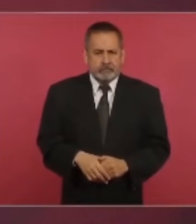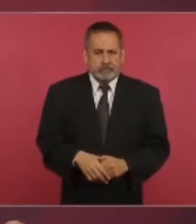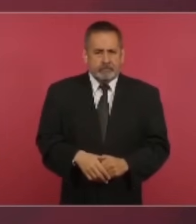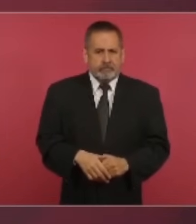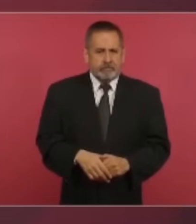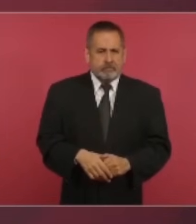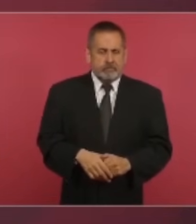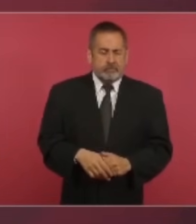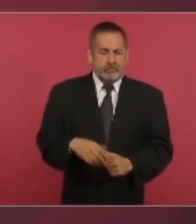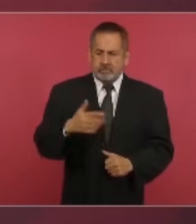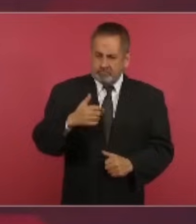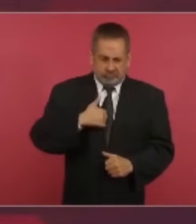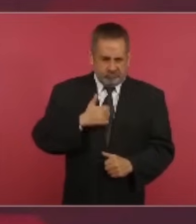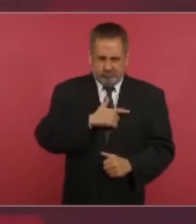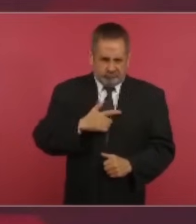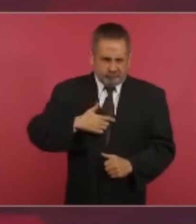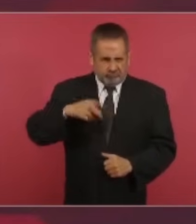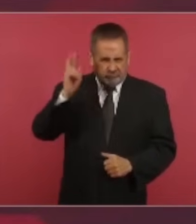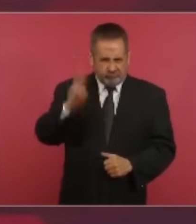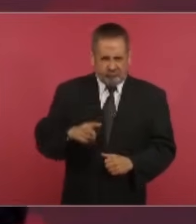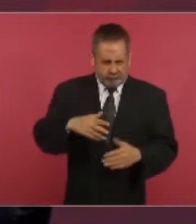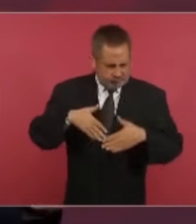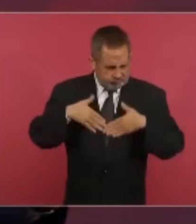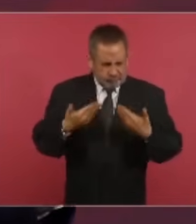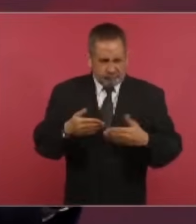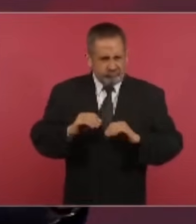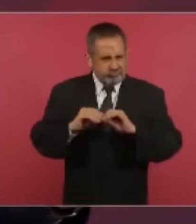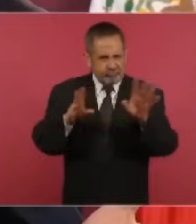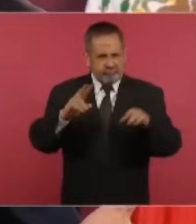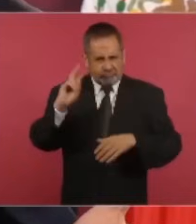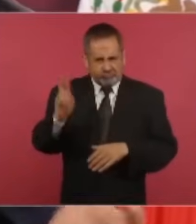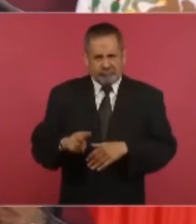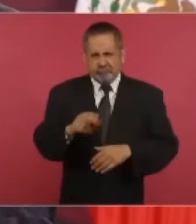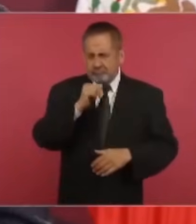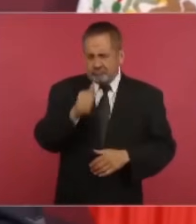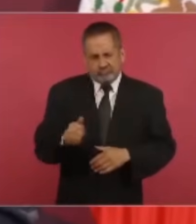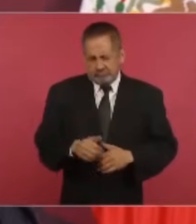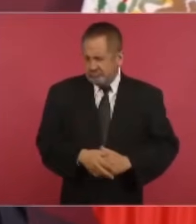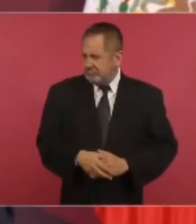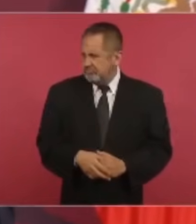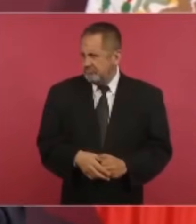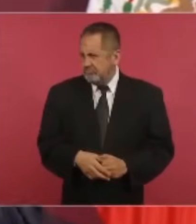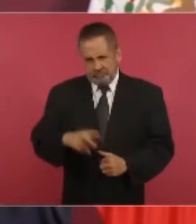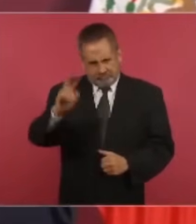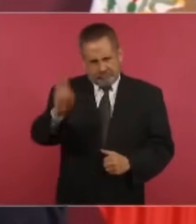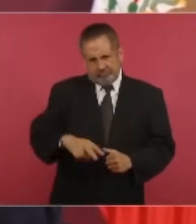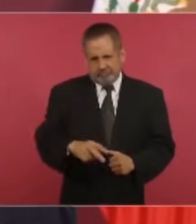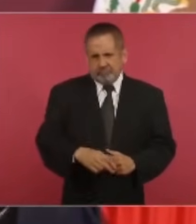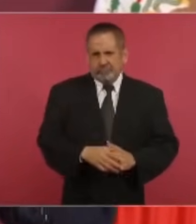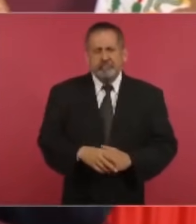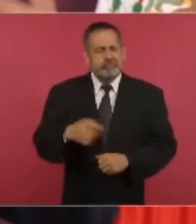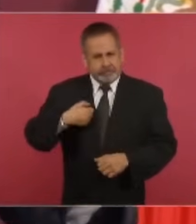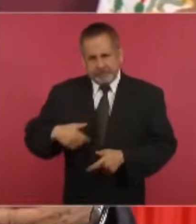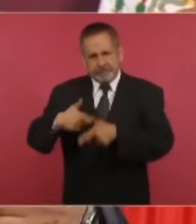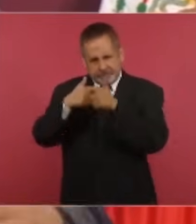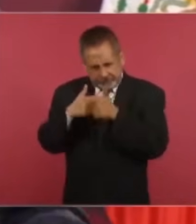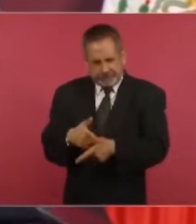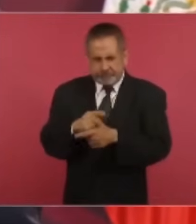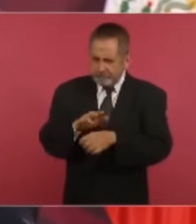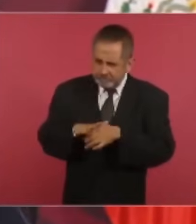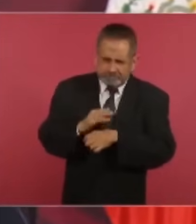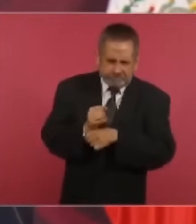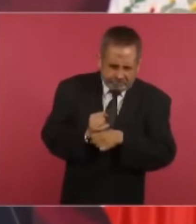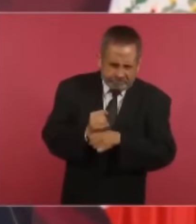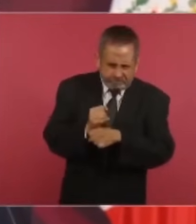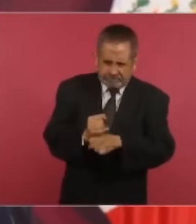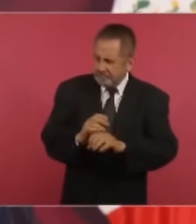Y como me gusta decir las cosas claras, ¿sí? Vamos a seguir investigando.